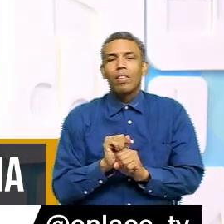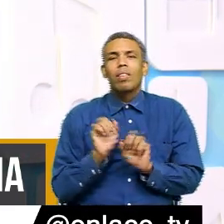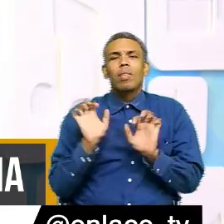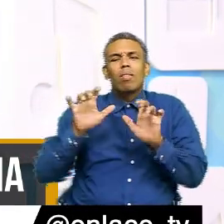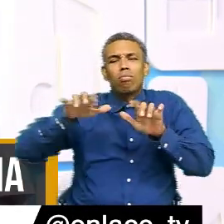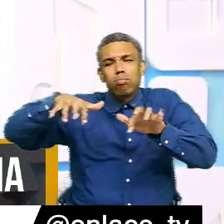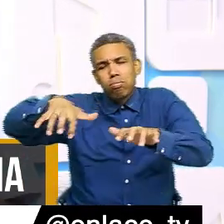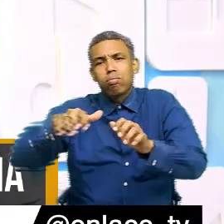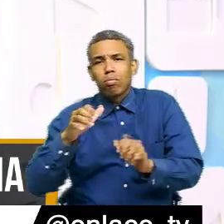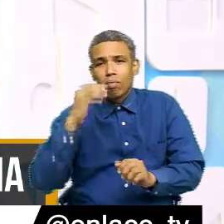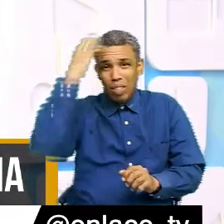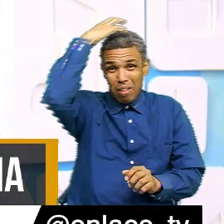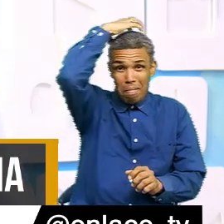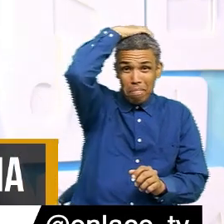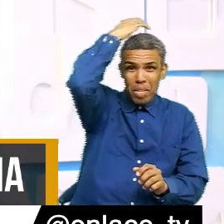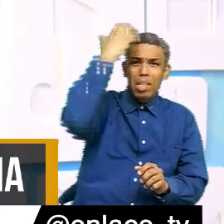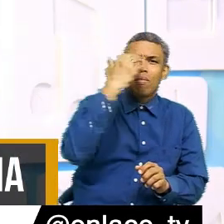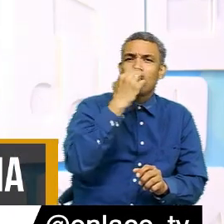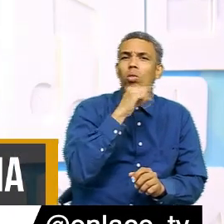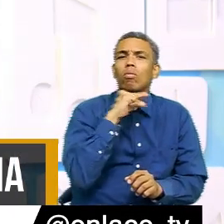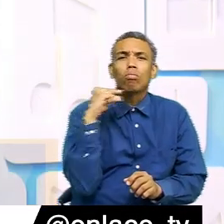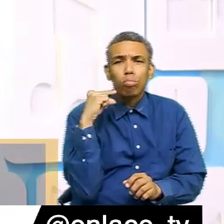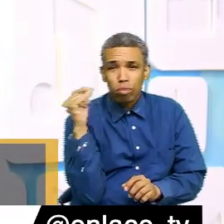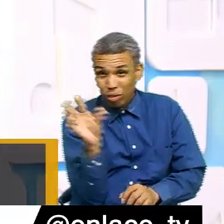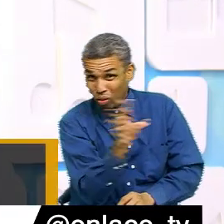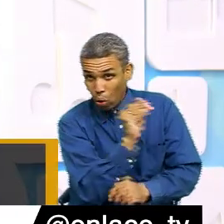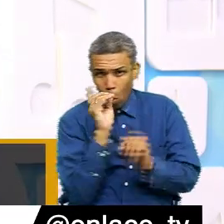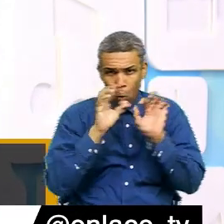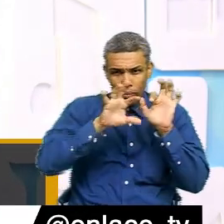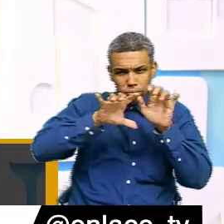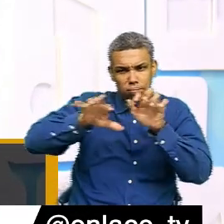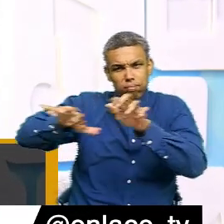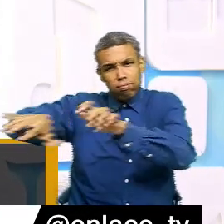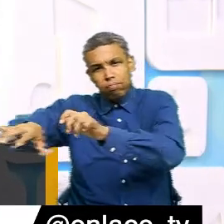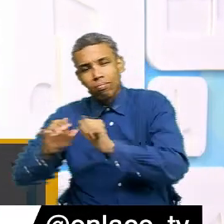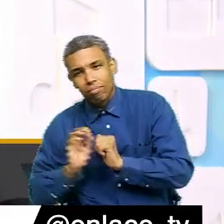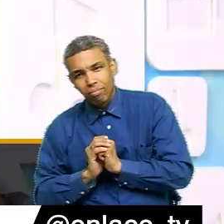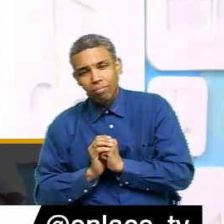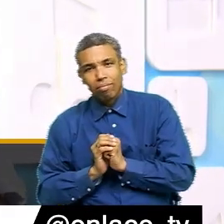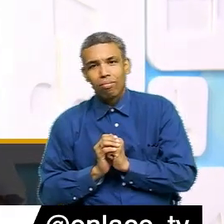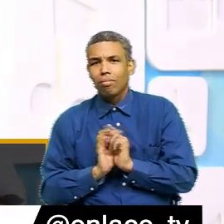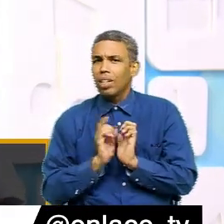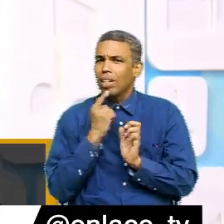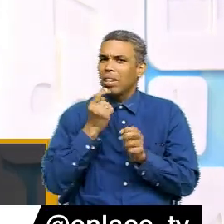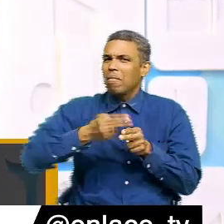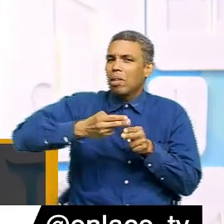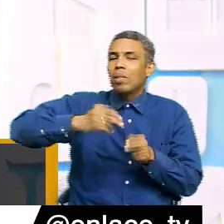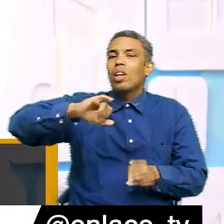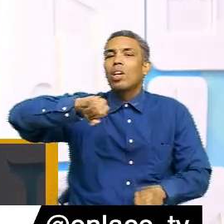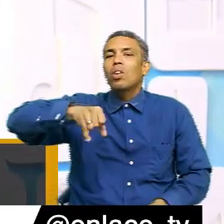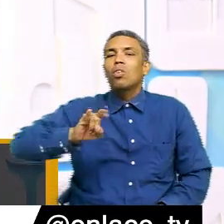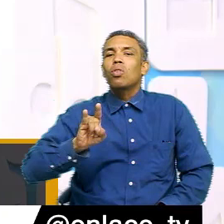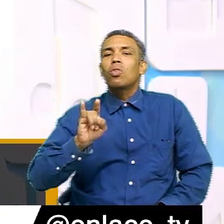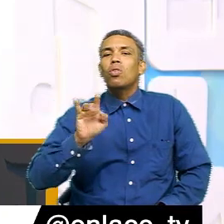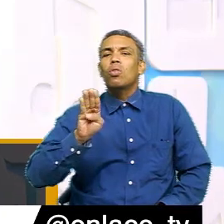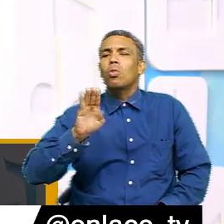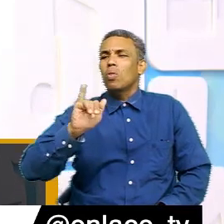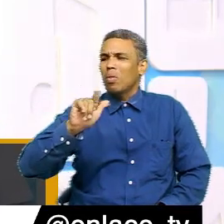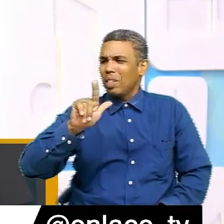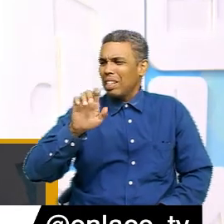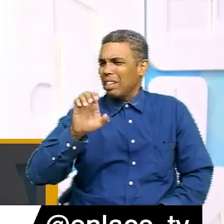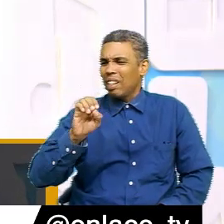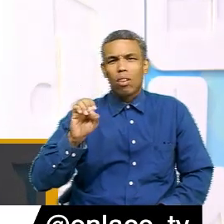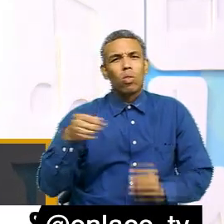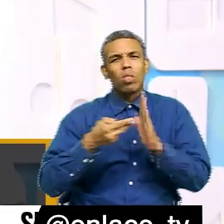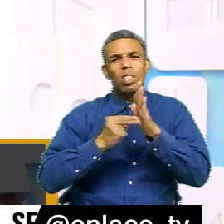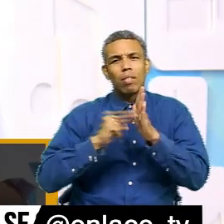obispo, los sacerdotes y todos invitados a ganar la indulgencia que nos regala el jubileo. Cada 50 años se vive el jubileo en la iglesia.